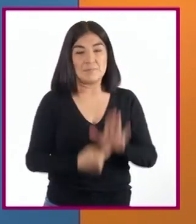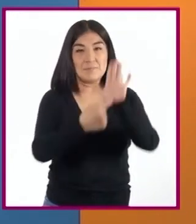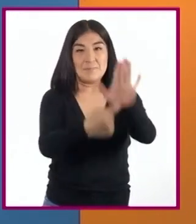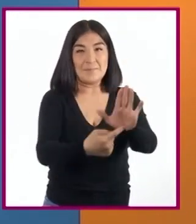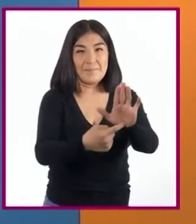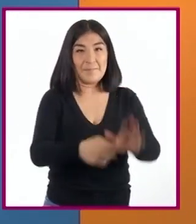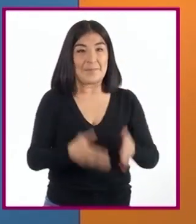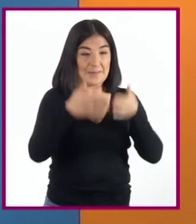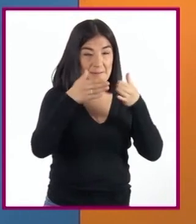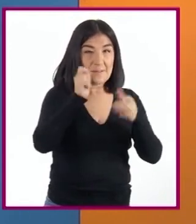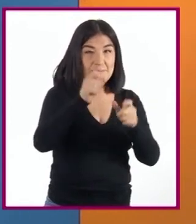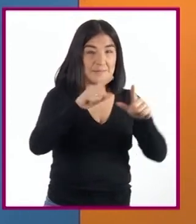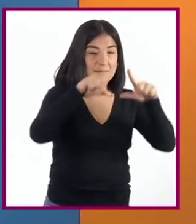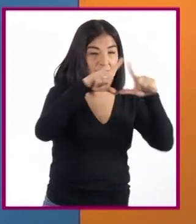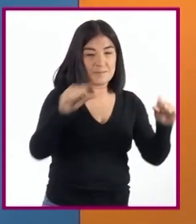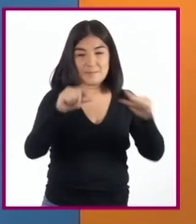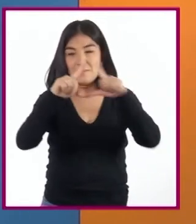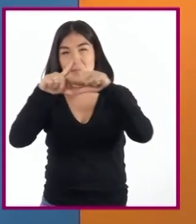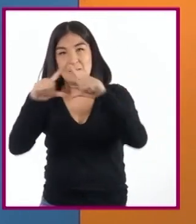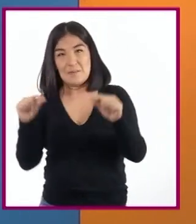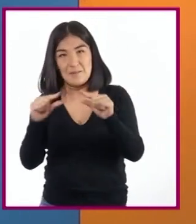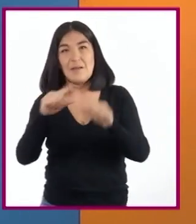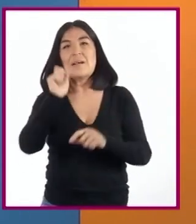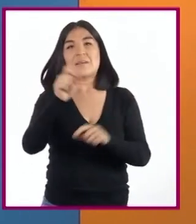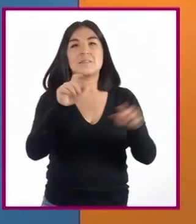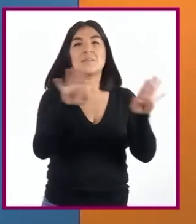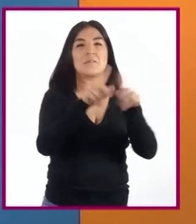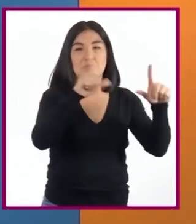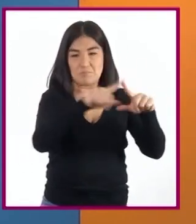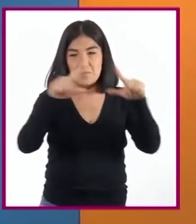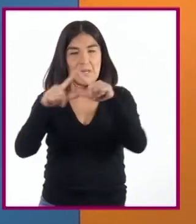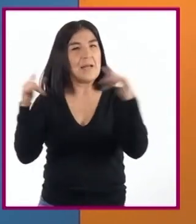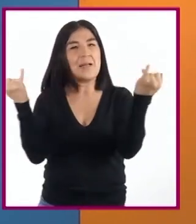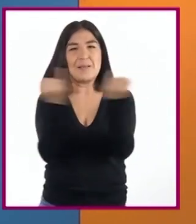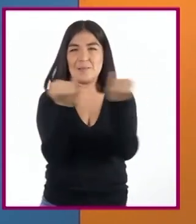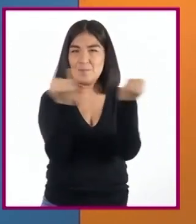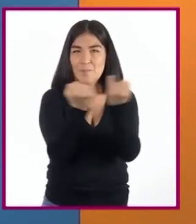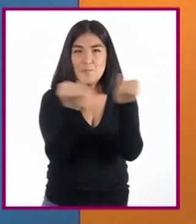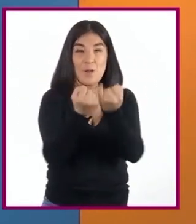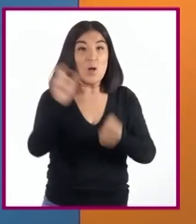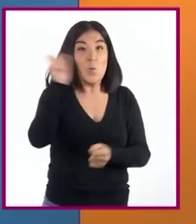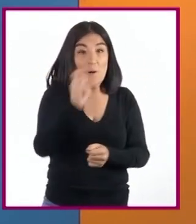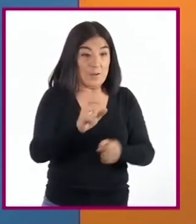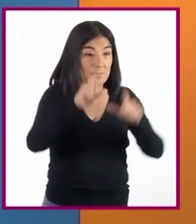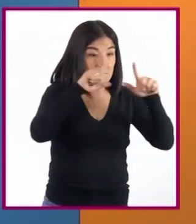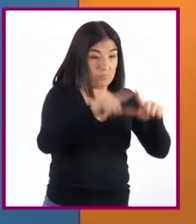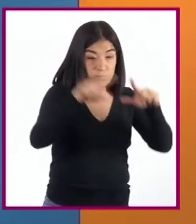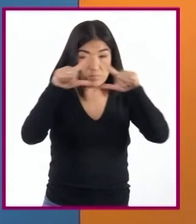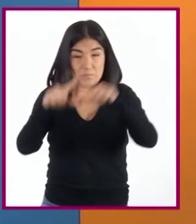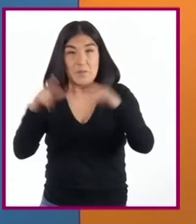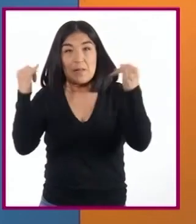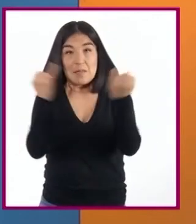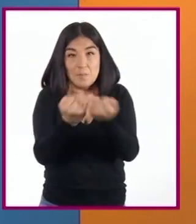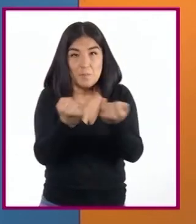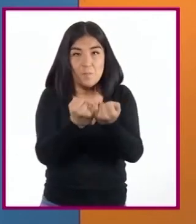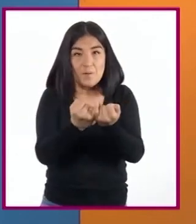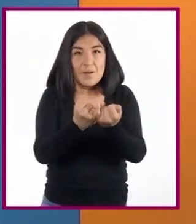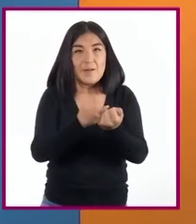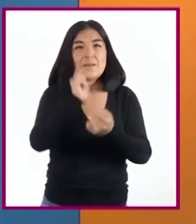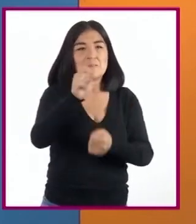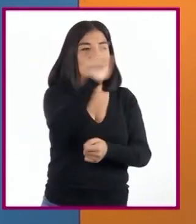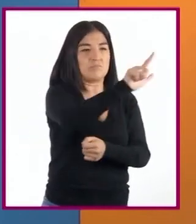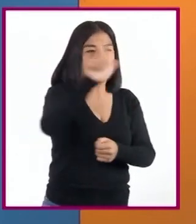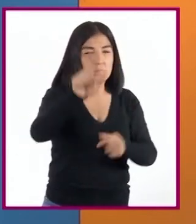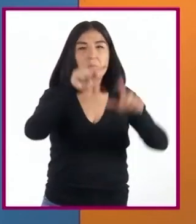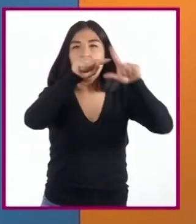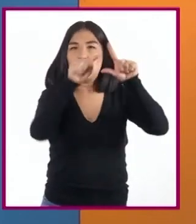dos triángulos que se forman entre los trazos son congruentes, y al ser congruentes, sus ángulos y lados tienen la